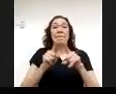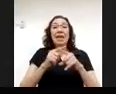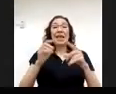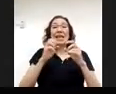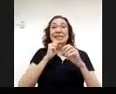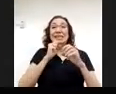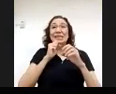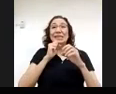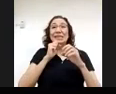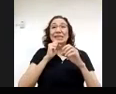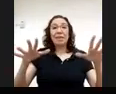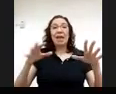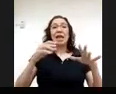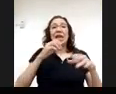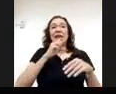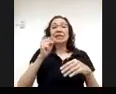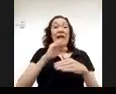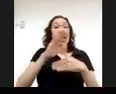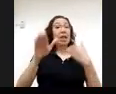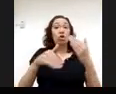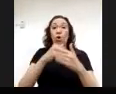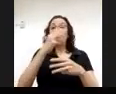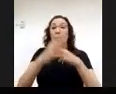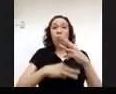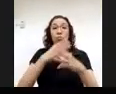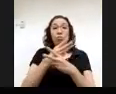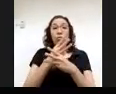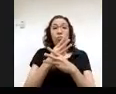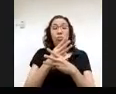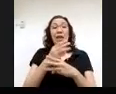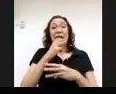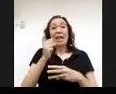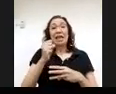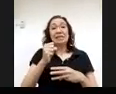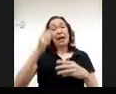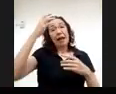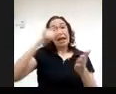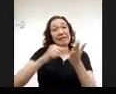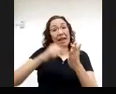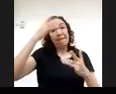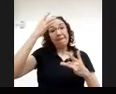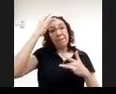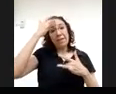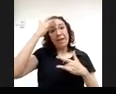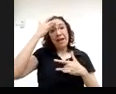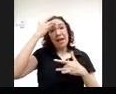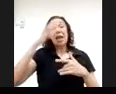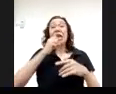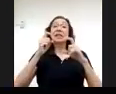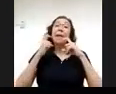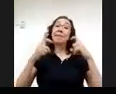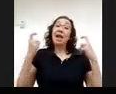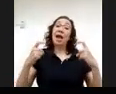pandemia y está diseminada en todo el mundo. Y esa enfermedad es el